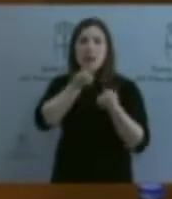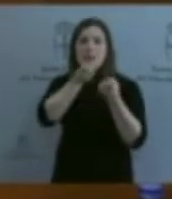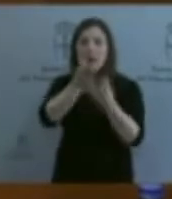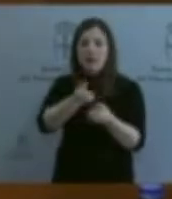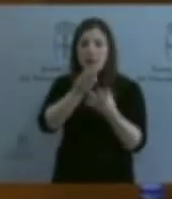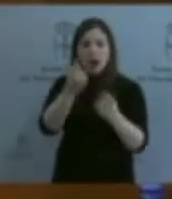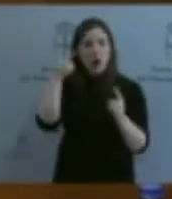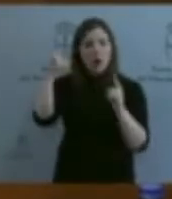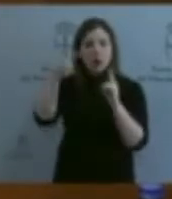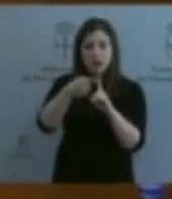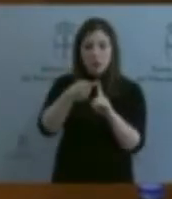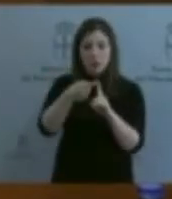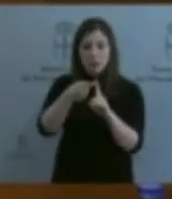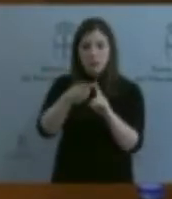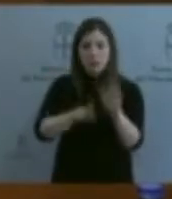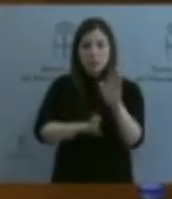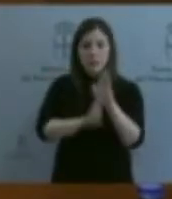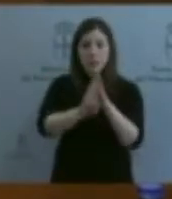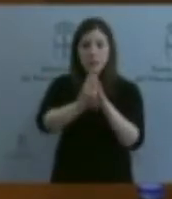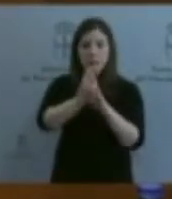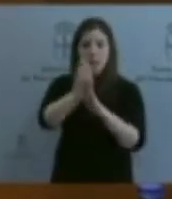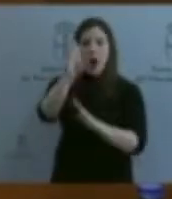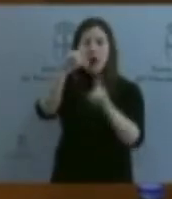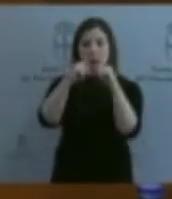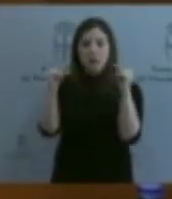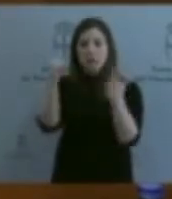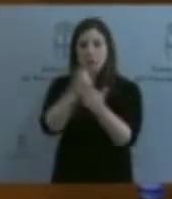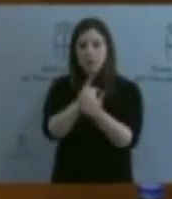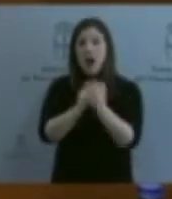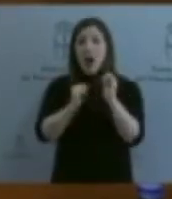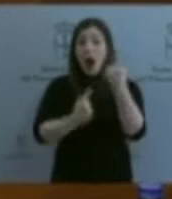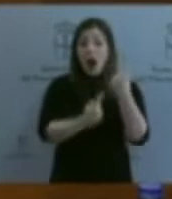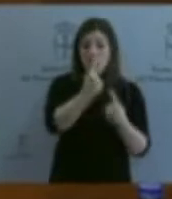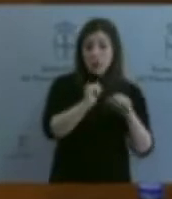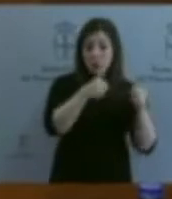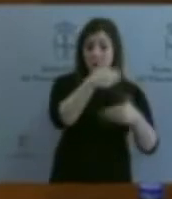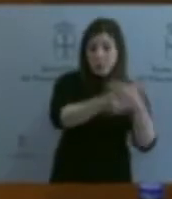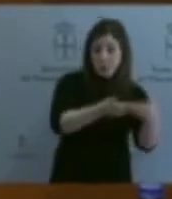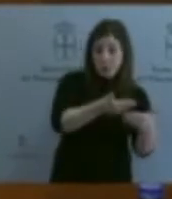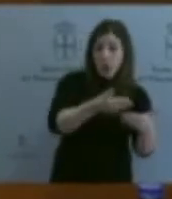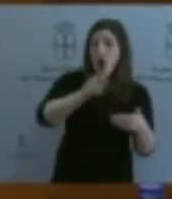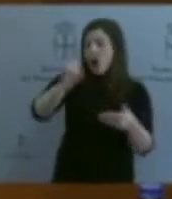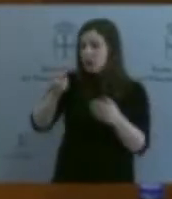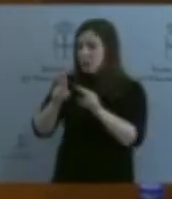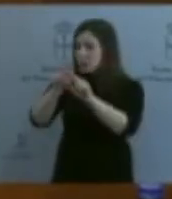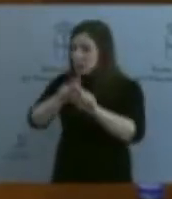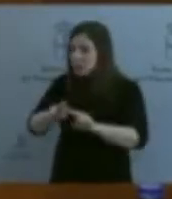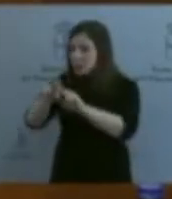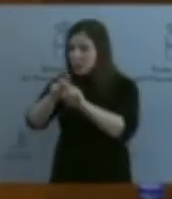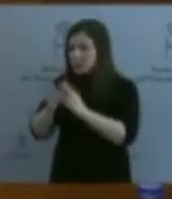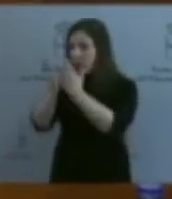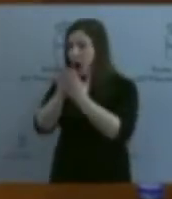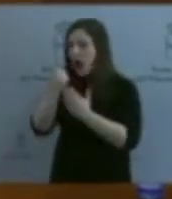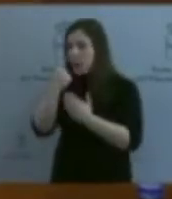algunas de las cuales se han puesto en marcha, otras nos consta que se están estudiando. Es justo que celebre, en nombre de Podemos Asturias, que el